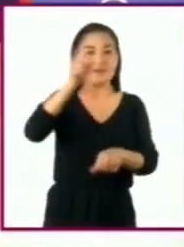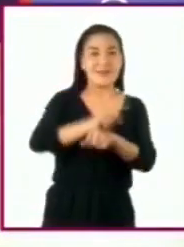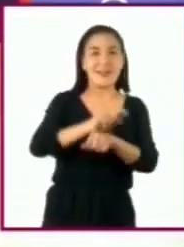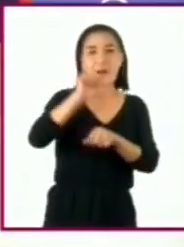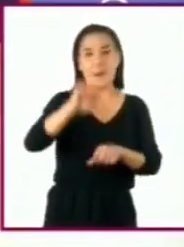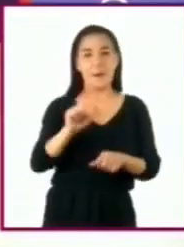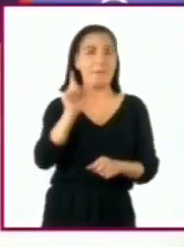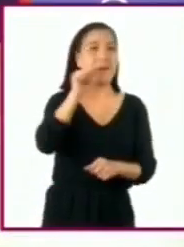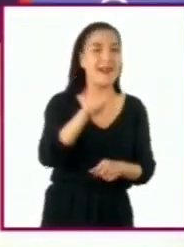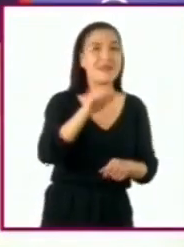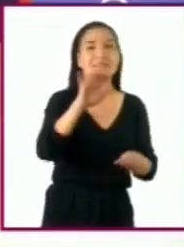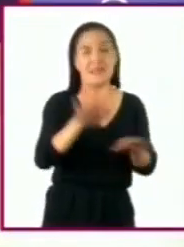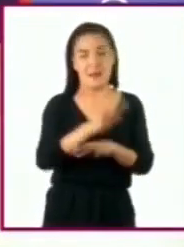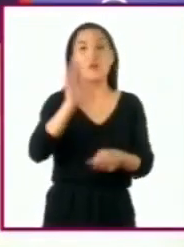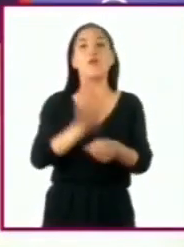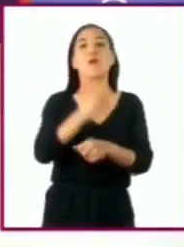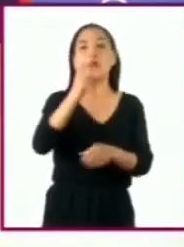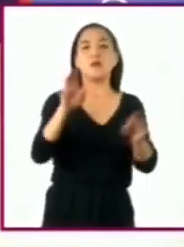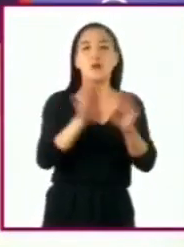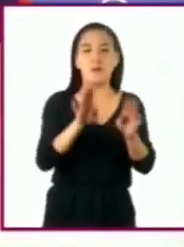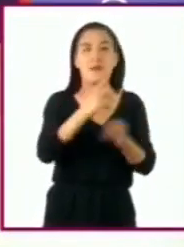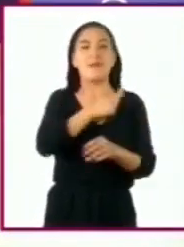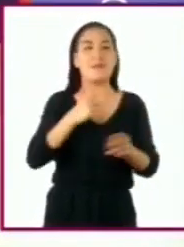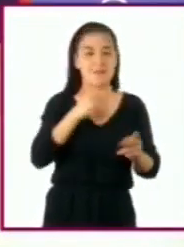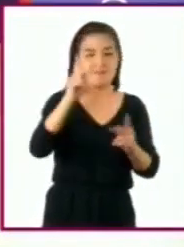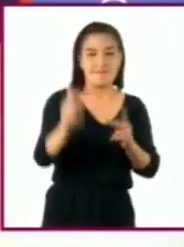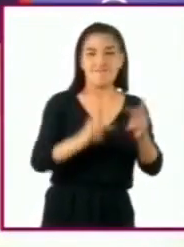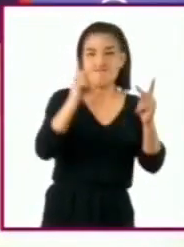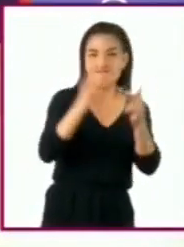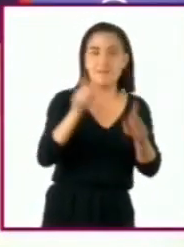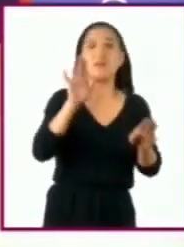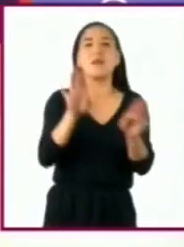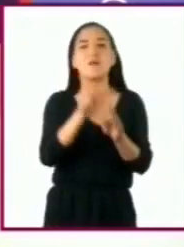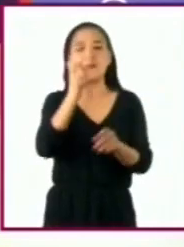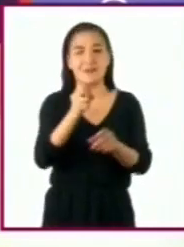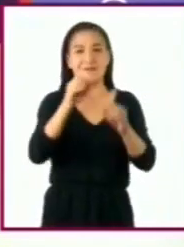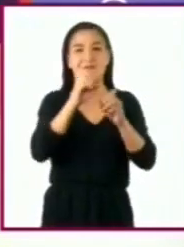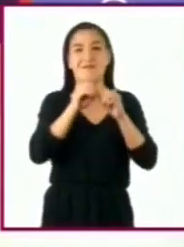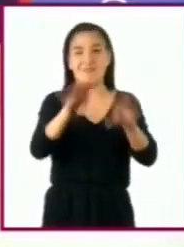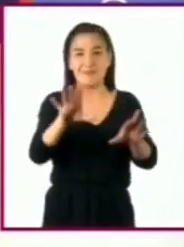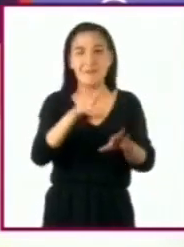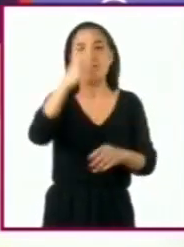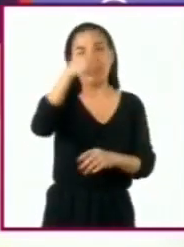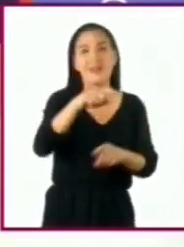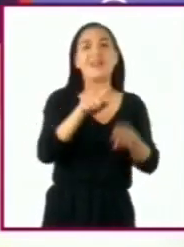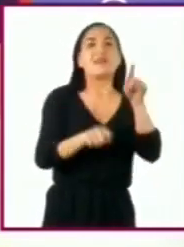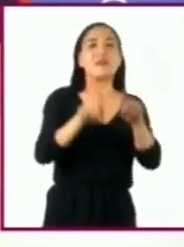consecuencia, debemos revisar, comparar o contrastar dicha información para discernir entre